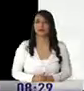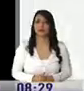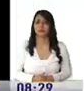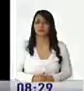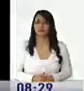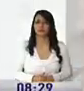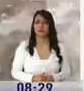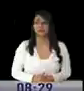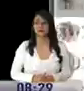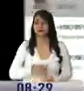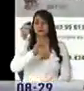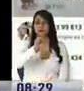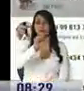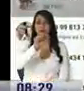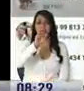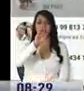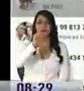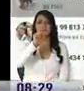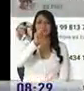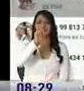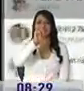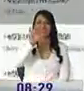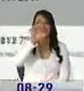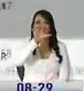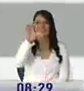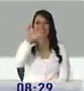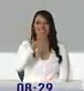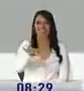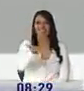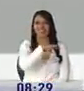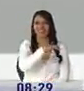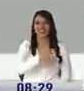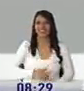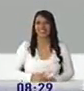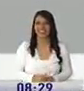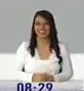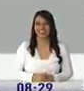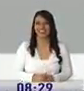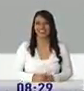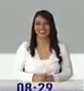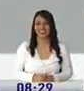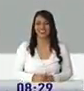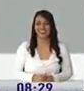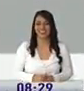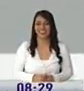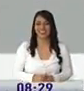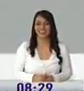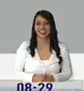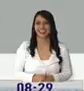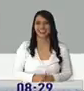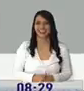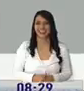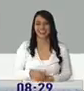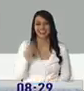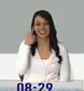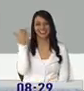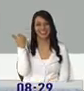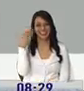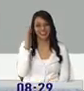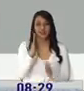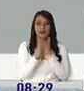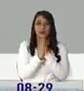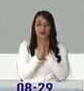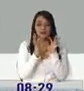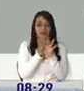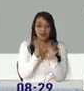rumi Dianita usted qué hace conociendo esos sitios Ah su parroquia es esta hace tiempo pedí por favor que nos auden limpiando